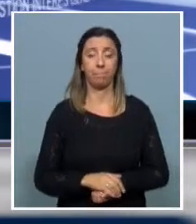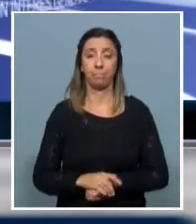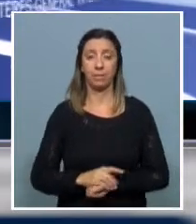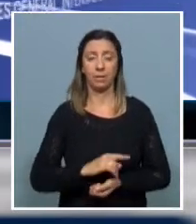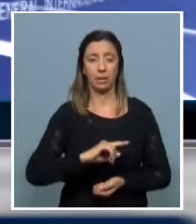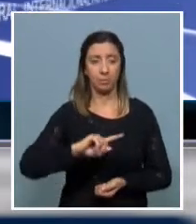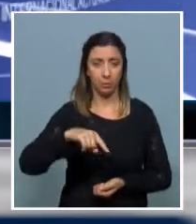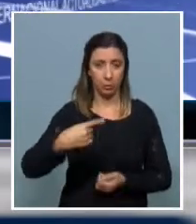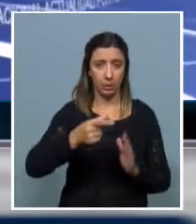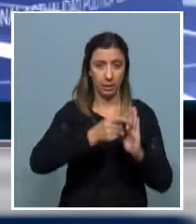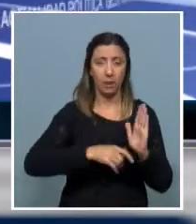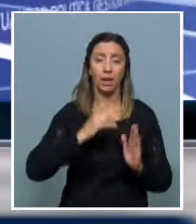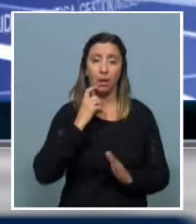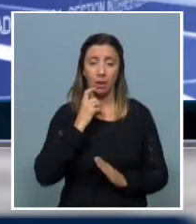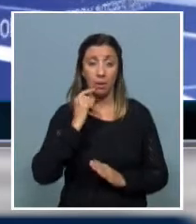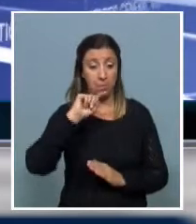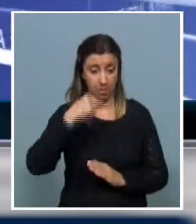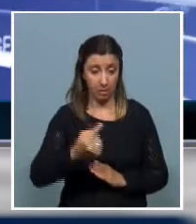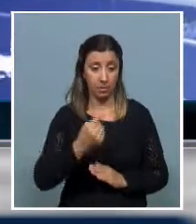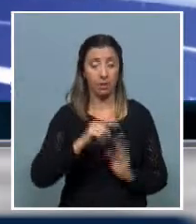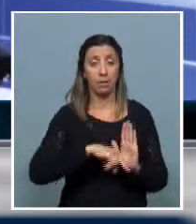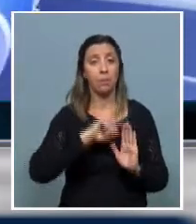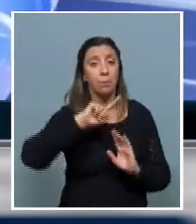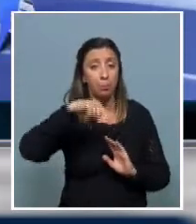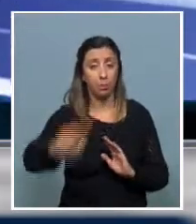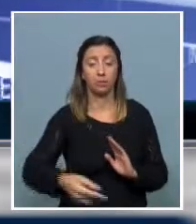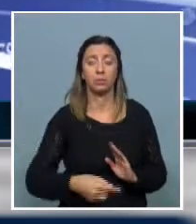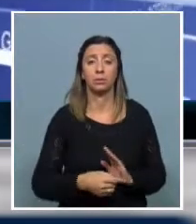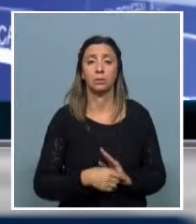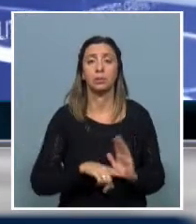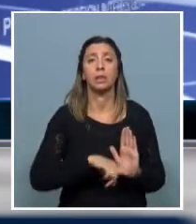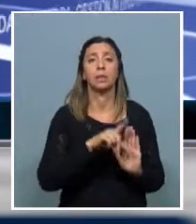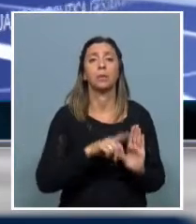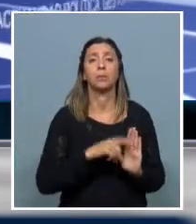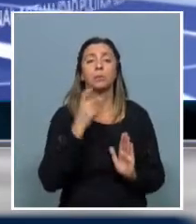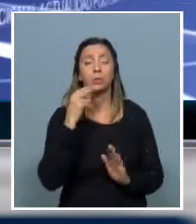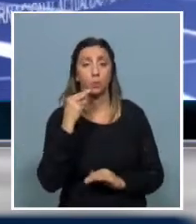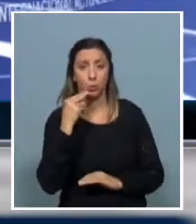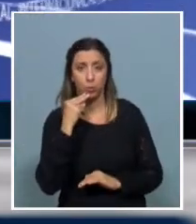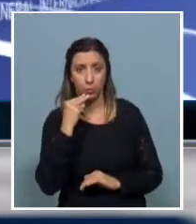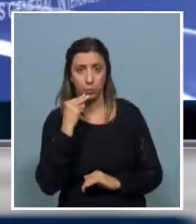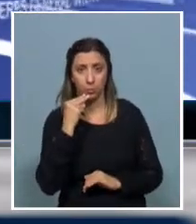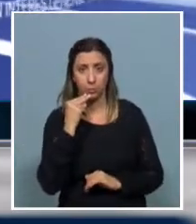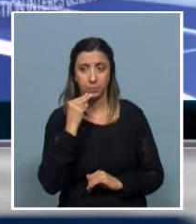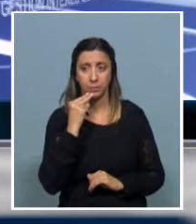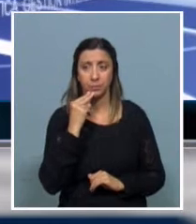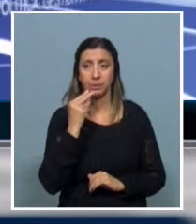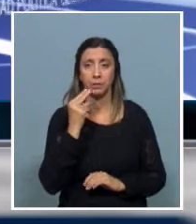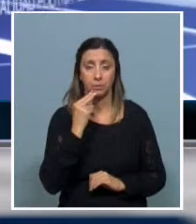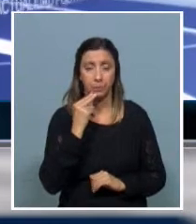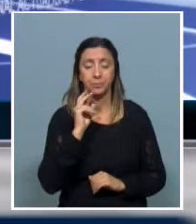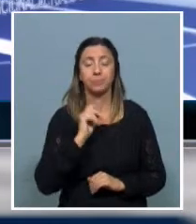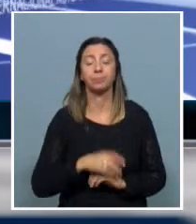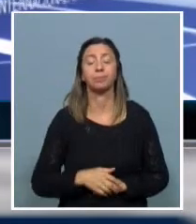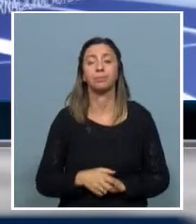Pasado mañana sale el listado de San Luis. Mañana bien, las próximas entregas son... La Punta, San Luis, Villa Mercedes, por lo hoy que salió. Hoy salió Villa Mercedes, San Luis, La Punta.